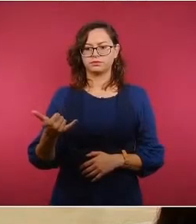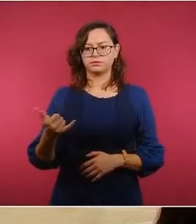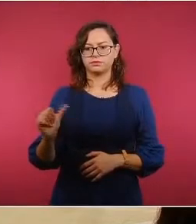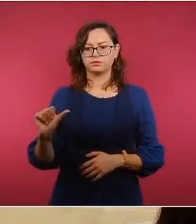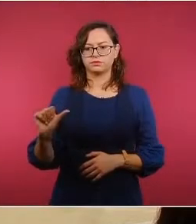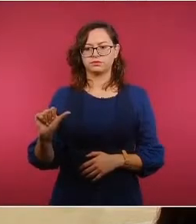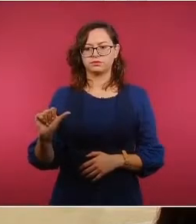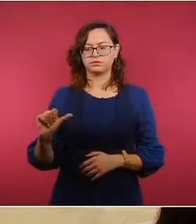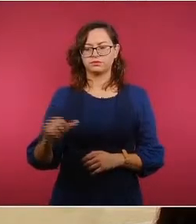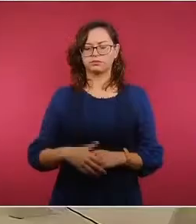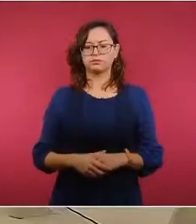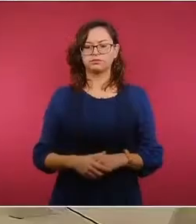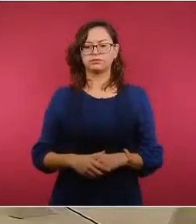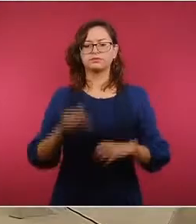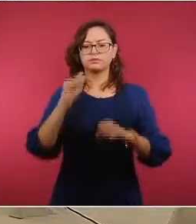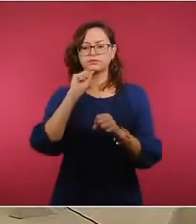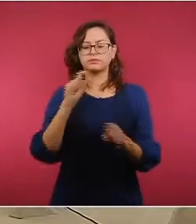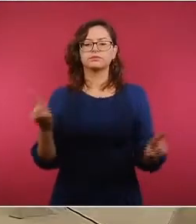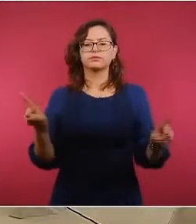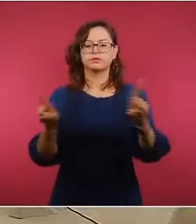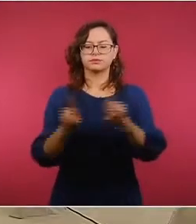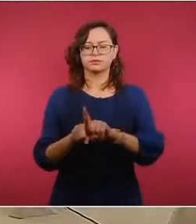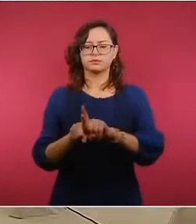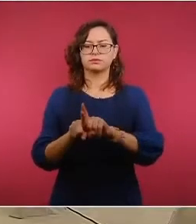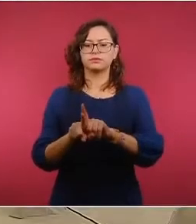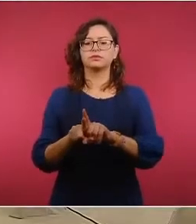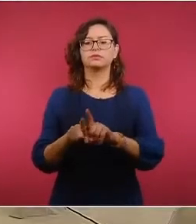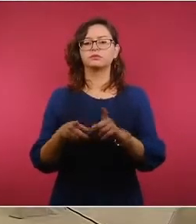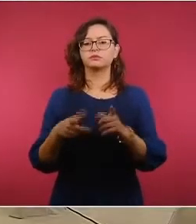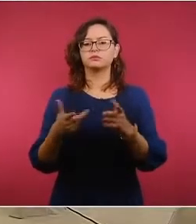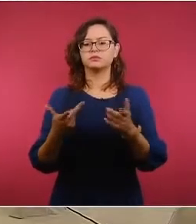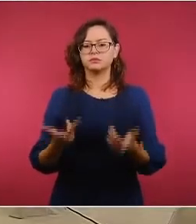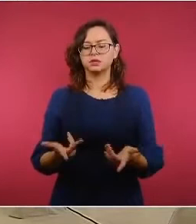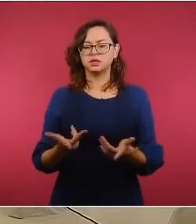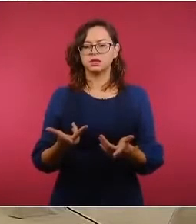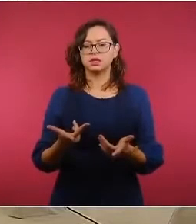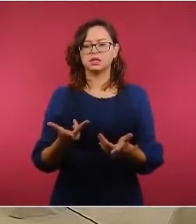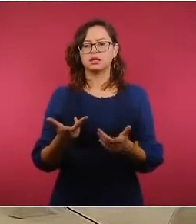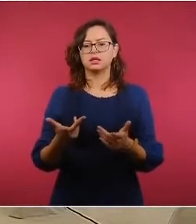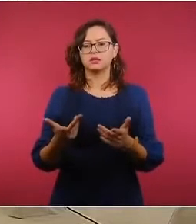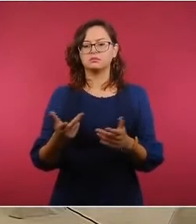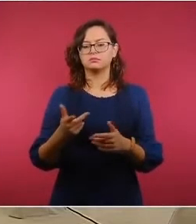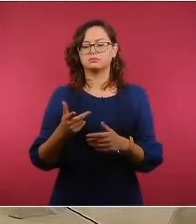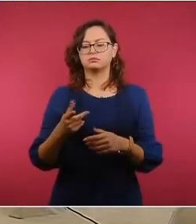https://LY-2ZQFGYA. Y también les quiero decir que el contacto de Lotenal